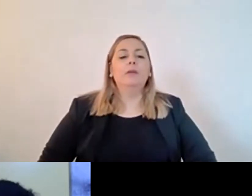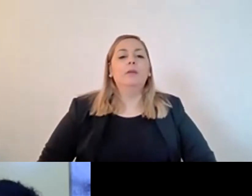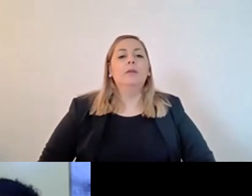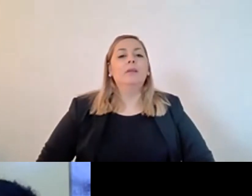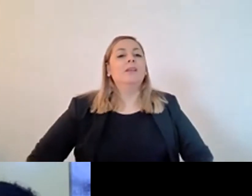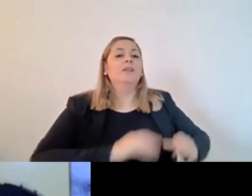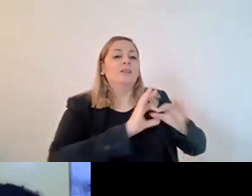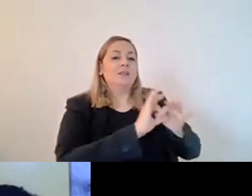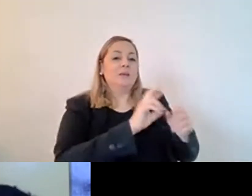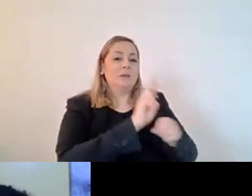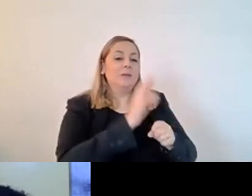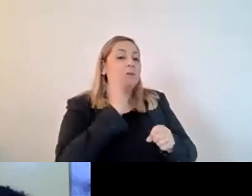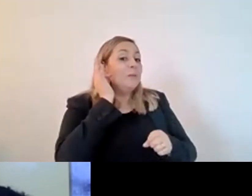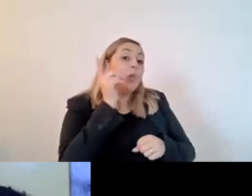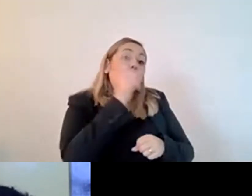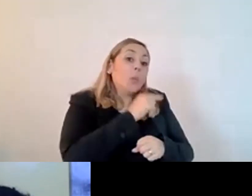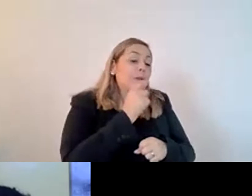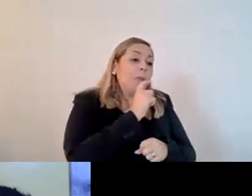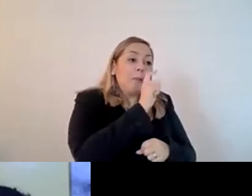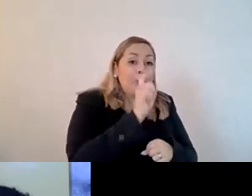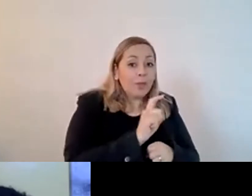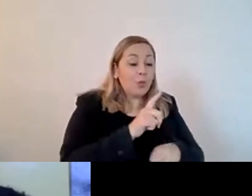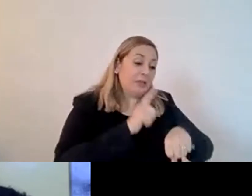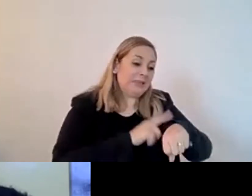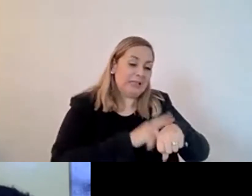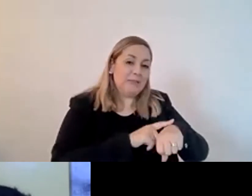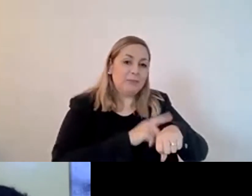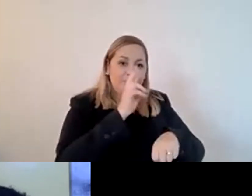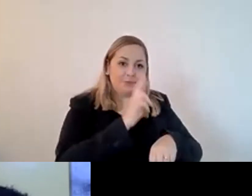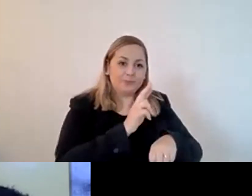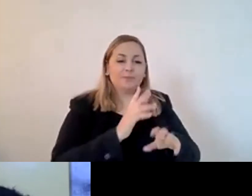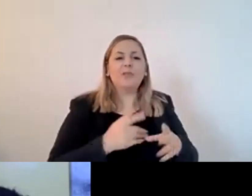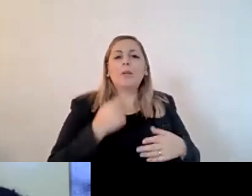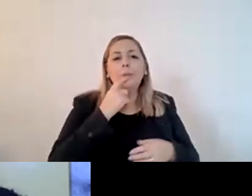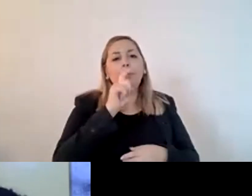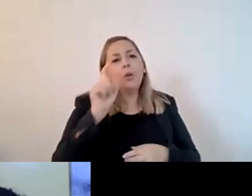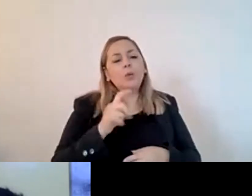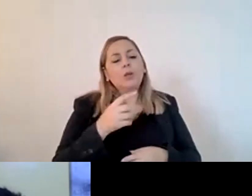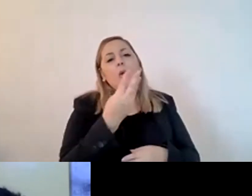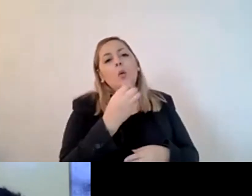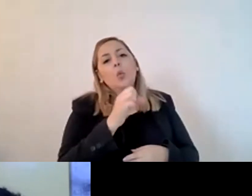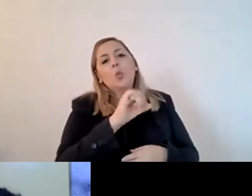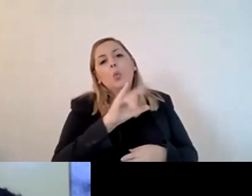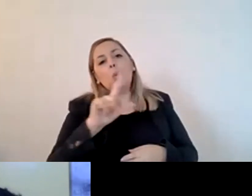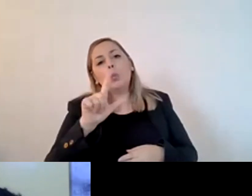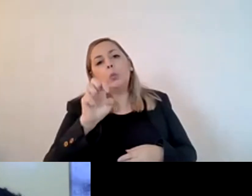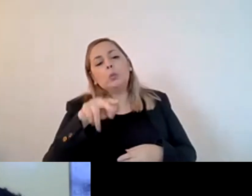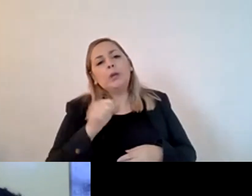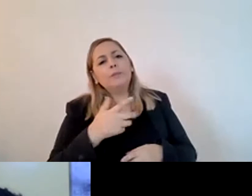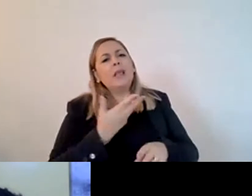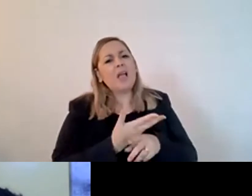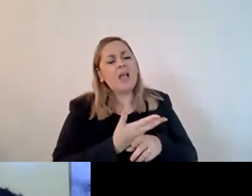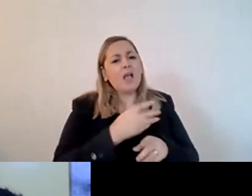Muchas gracias, profesora. Y la última consulta en honor al tiempo. Nos pregunta William si existe comorbilidad entre